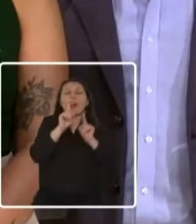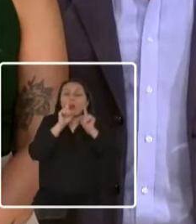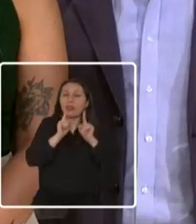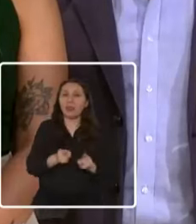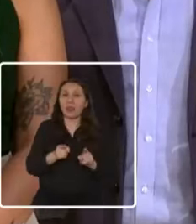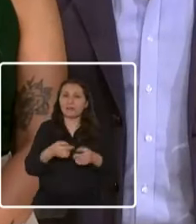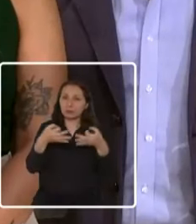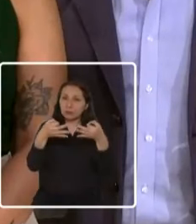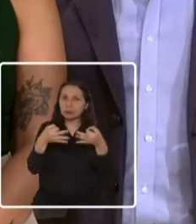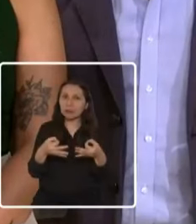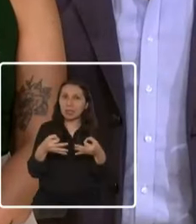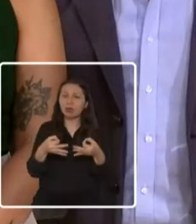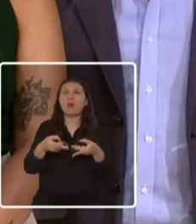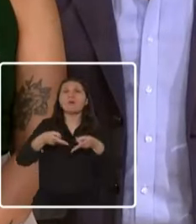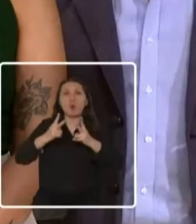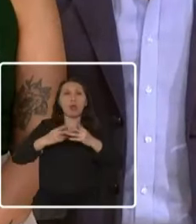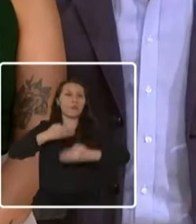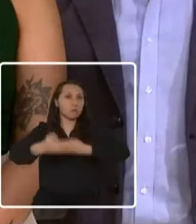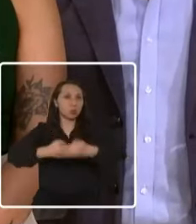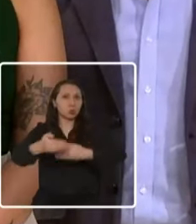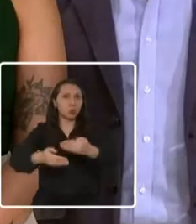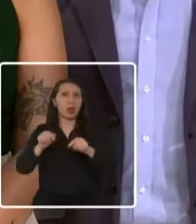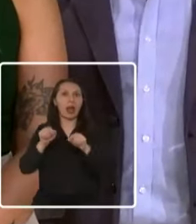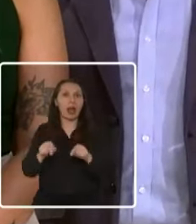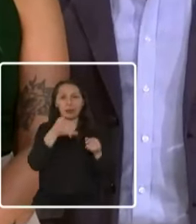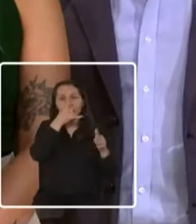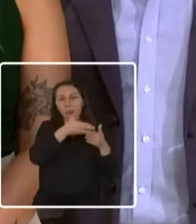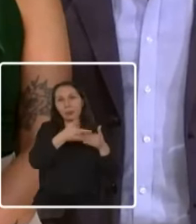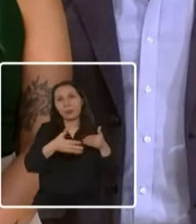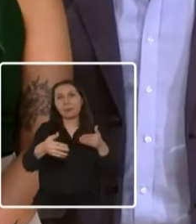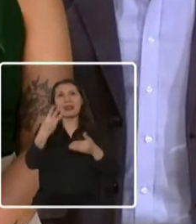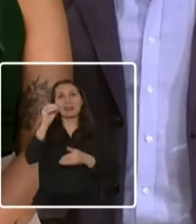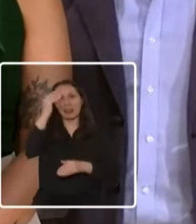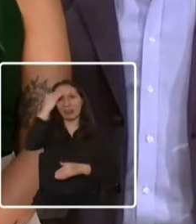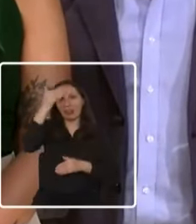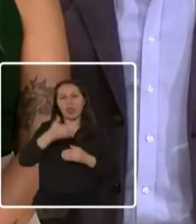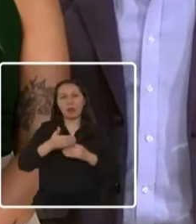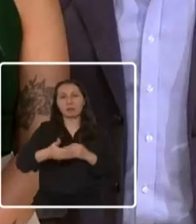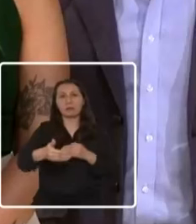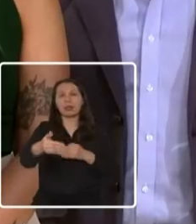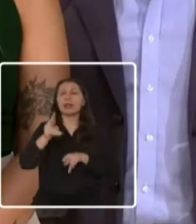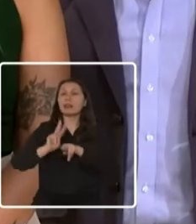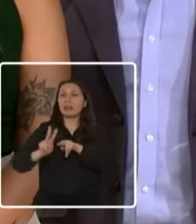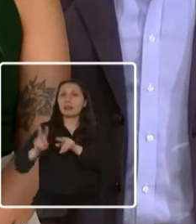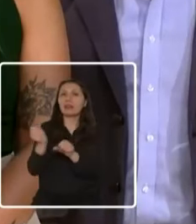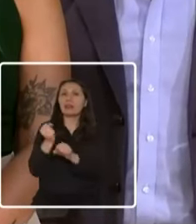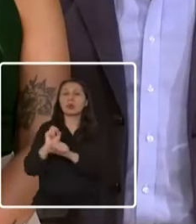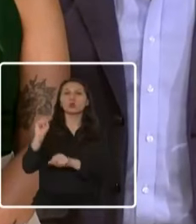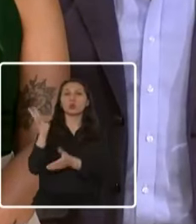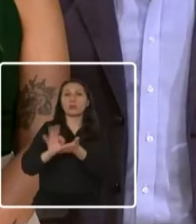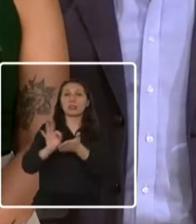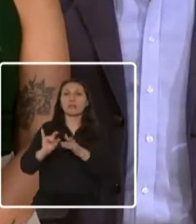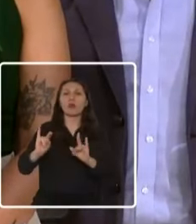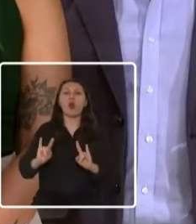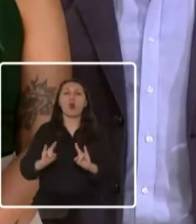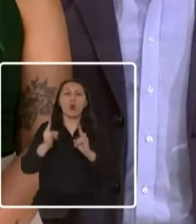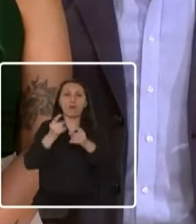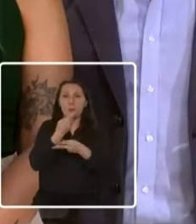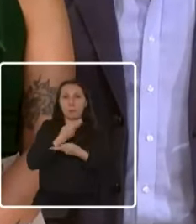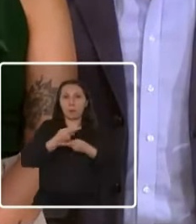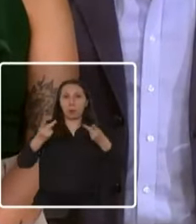que garantizarse su funcionalidad durante el transcurso de los primeros 30 días, y es un trabajo que está haciendo el subsecretario de Obras